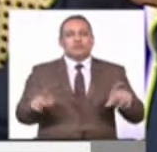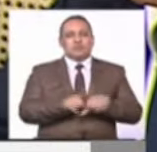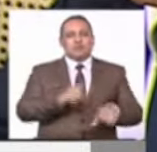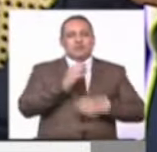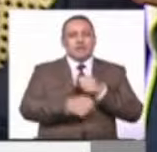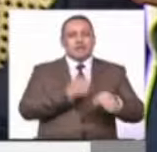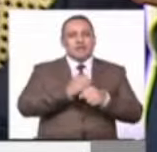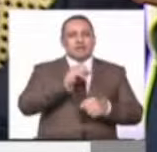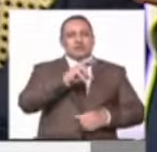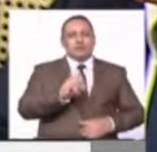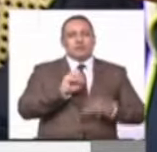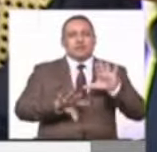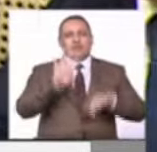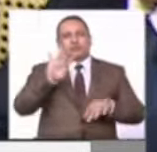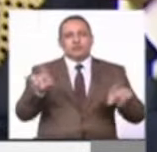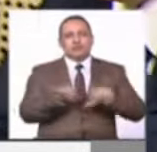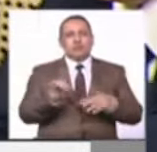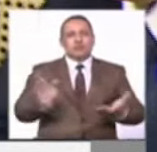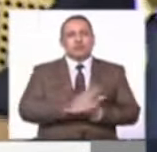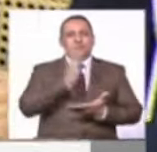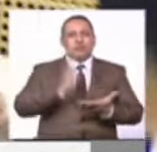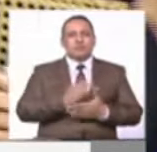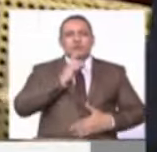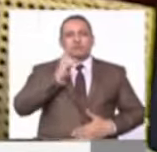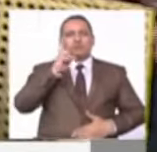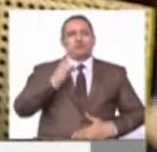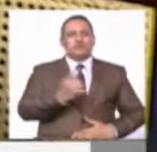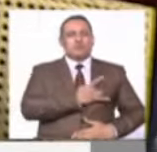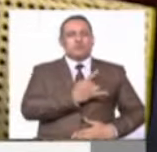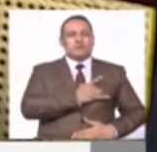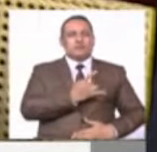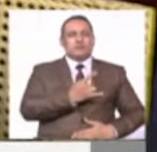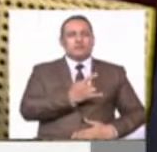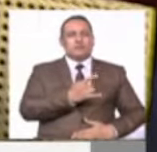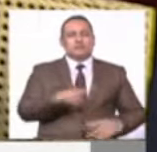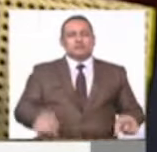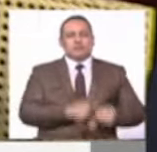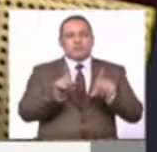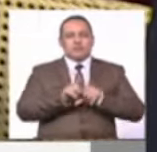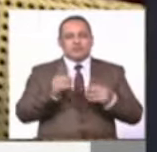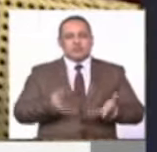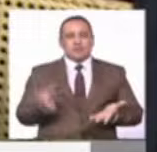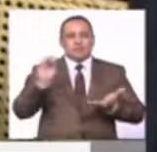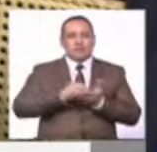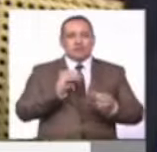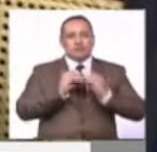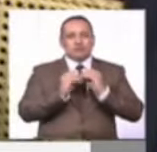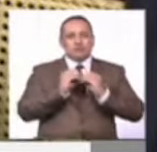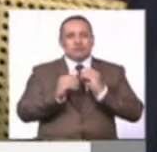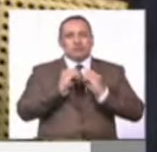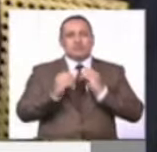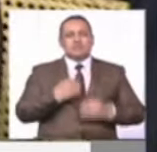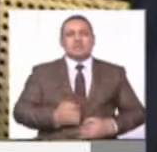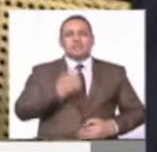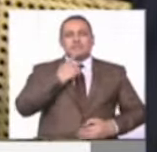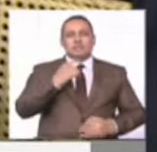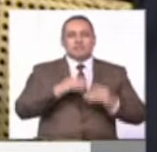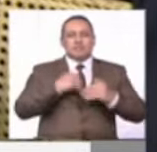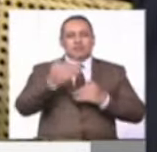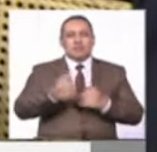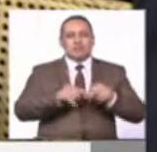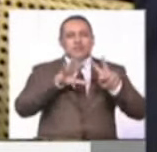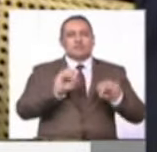2014 viene el problema de los profesores universitarios se da otra fórmula se dice después de los